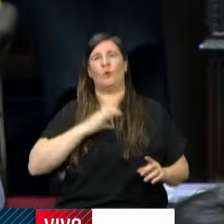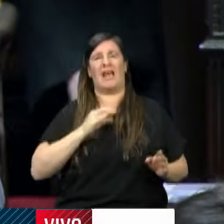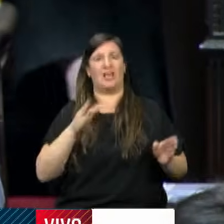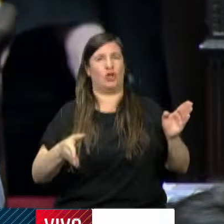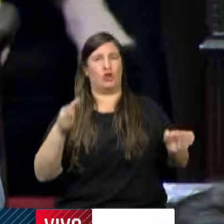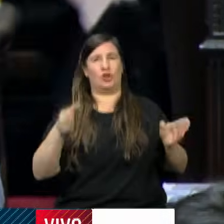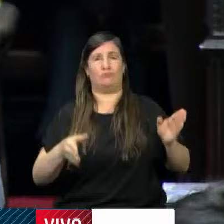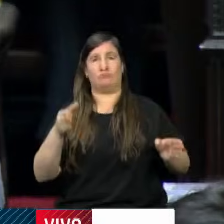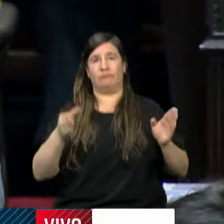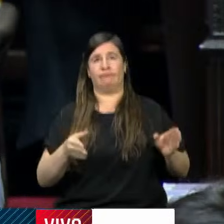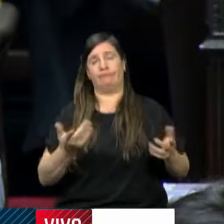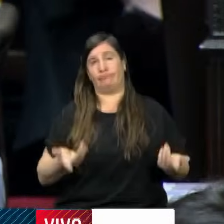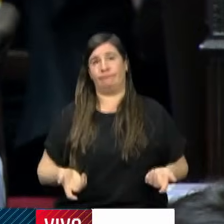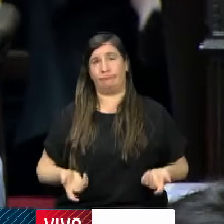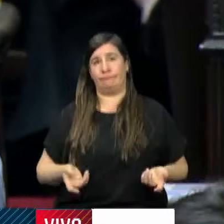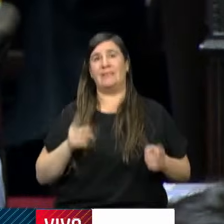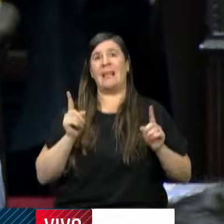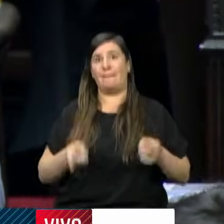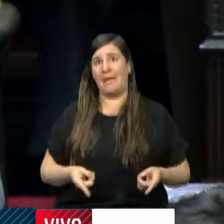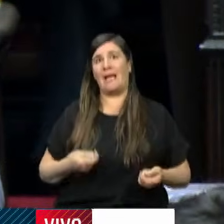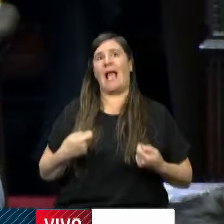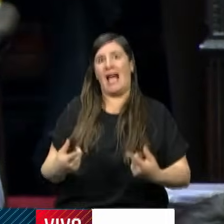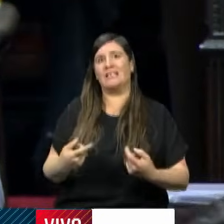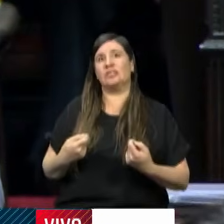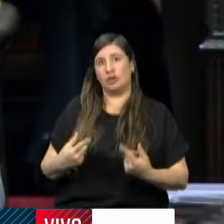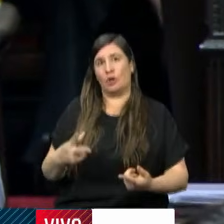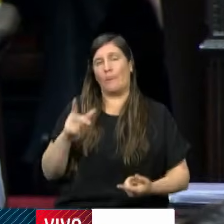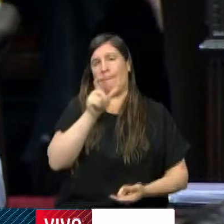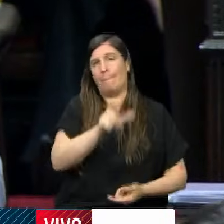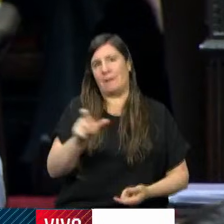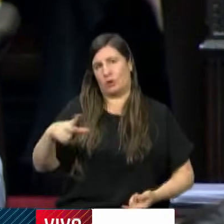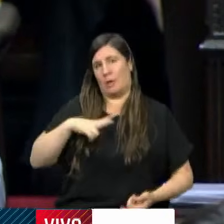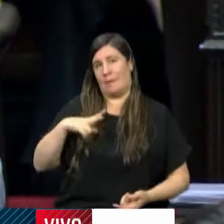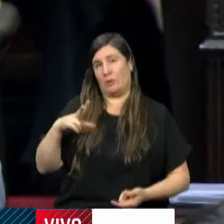consumo particular en un 5,3%.